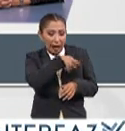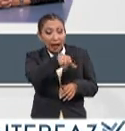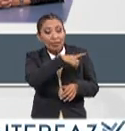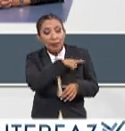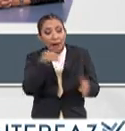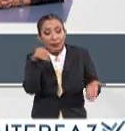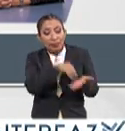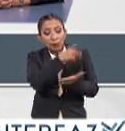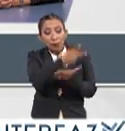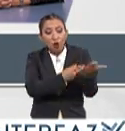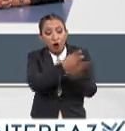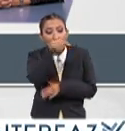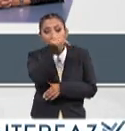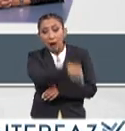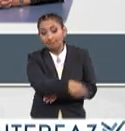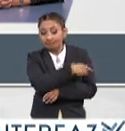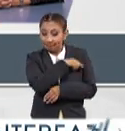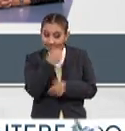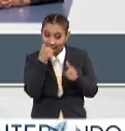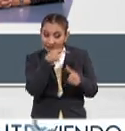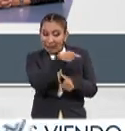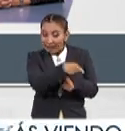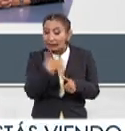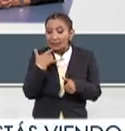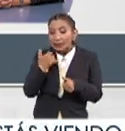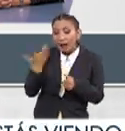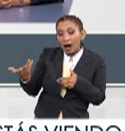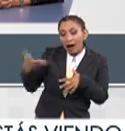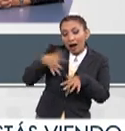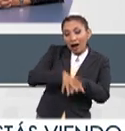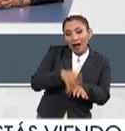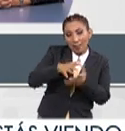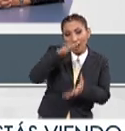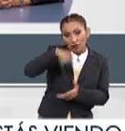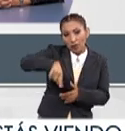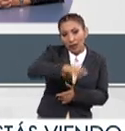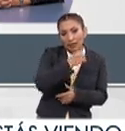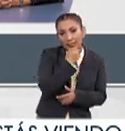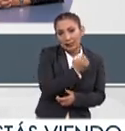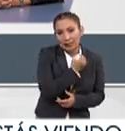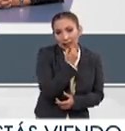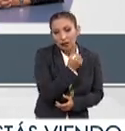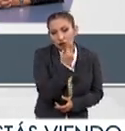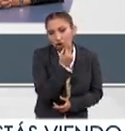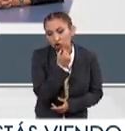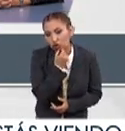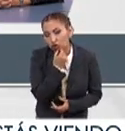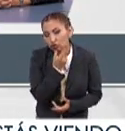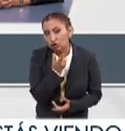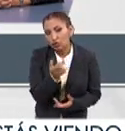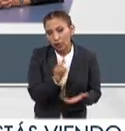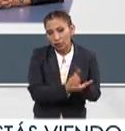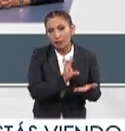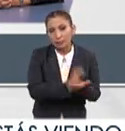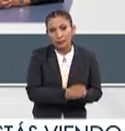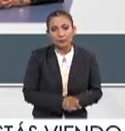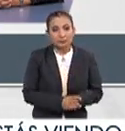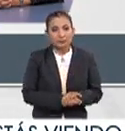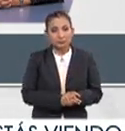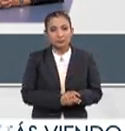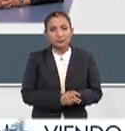deben tener programas en donde pues se intente incluir a la mayor cantidad de jóvenes y niños con este tipo